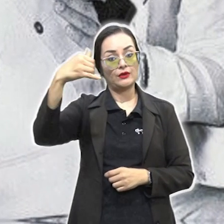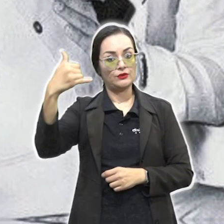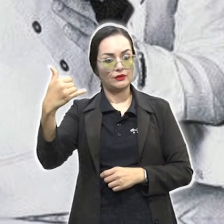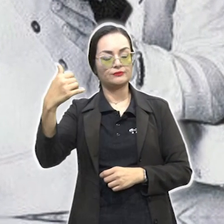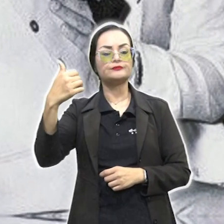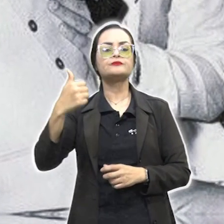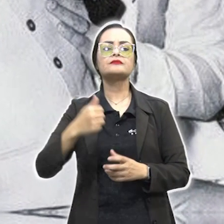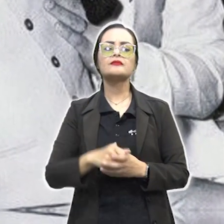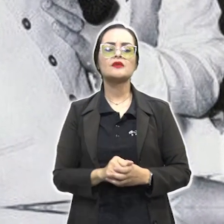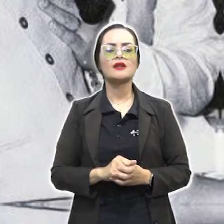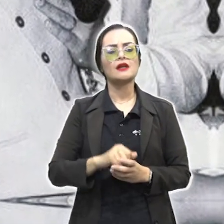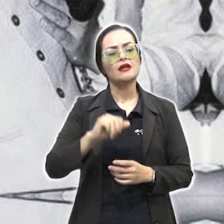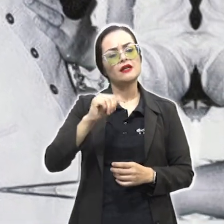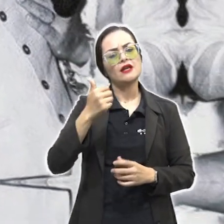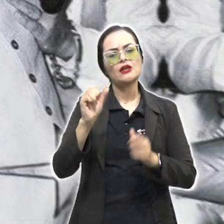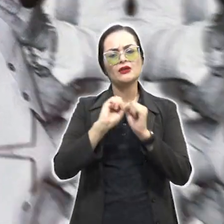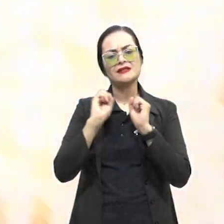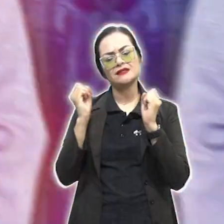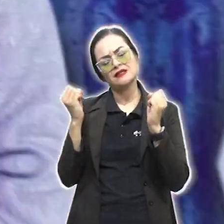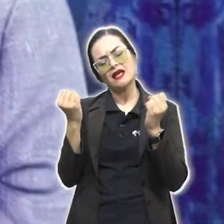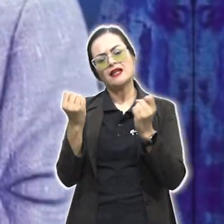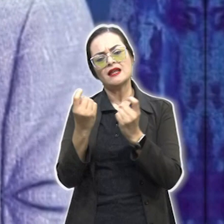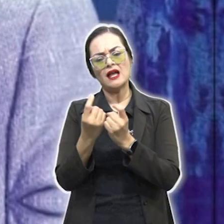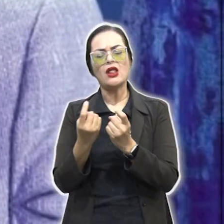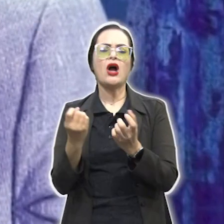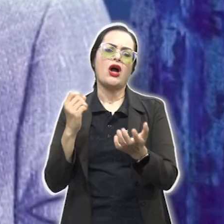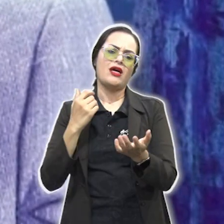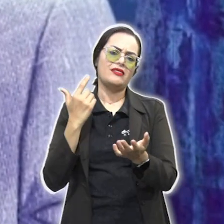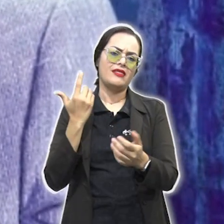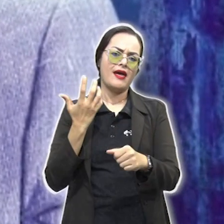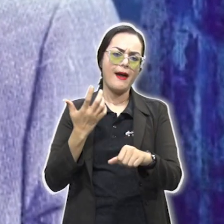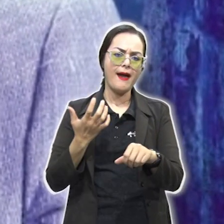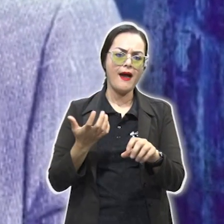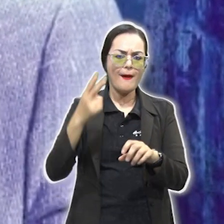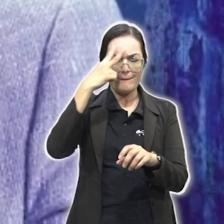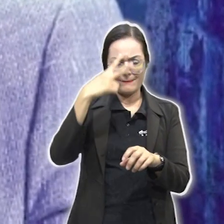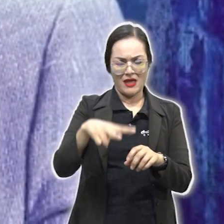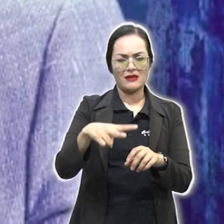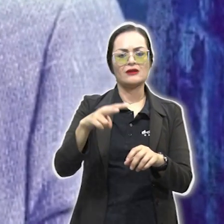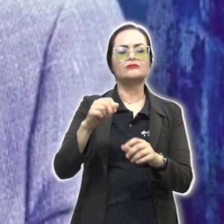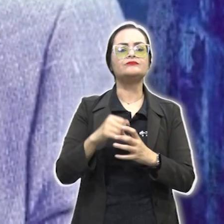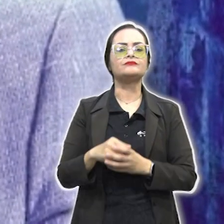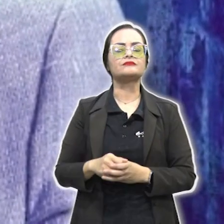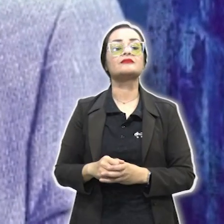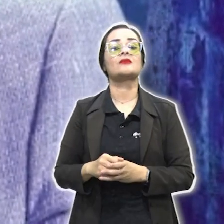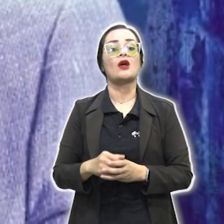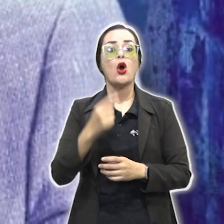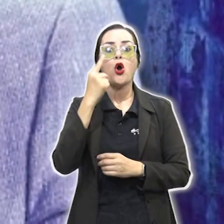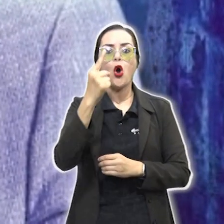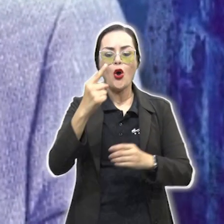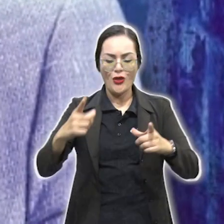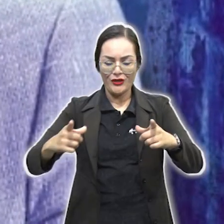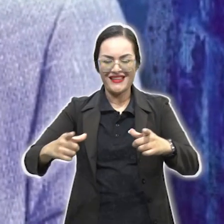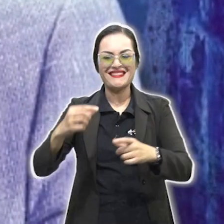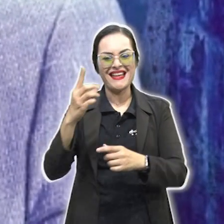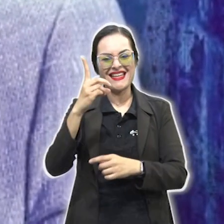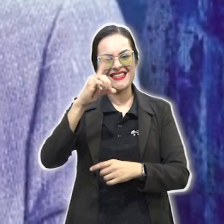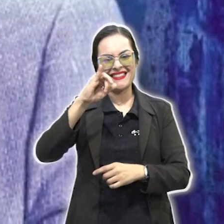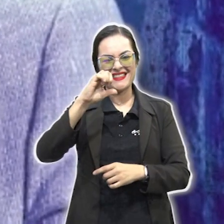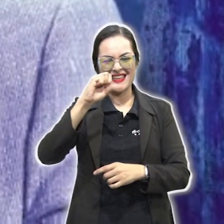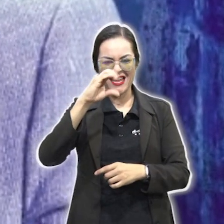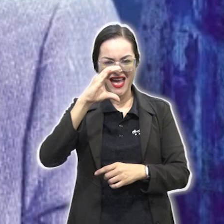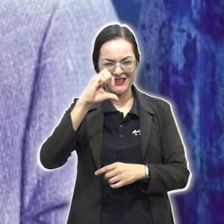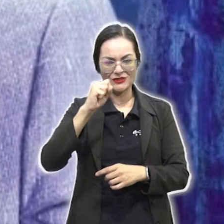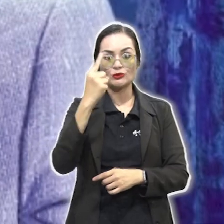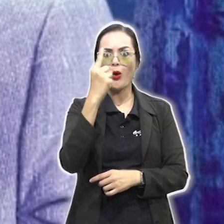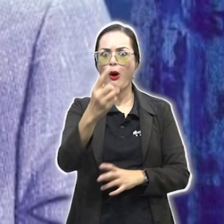Square Garden y en el Salón Megaeventos de México. Internacionalmente fue el primer artista de América Latina en vender 1,000,000 de discos